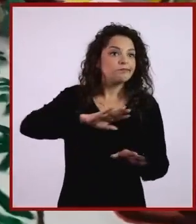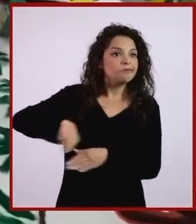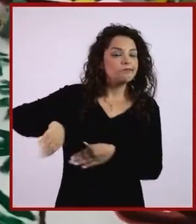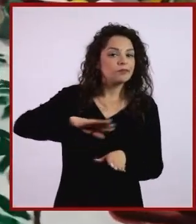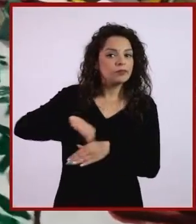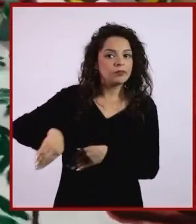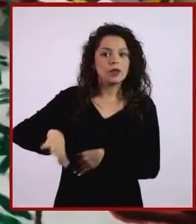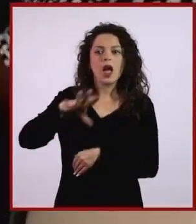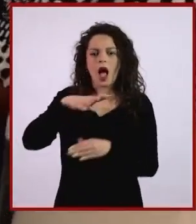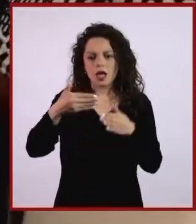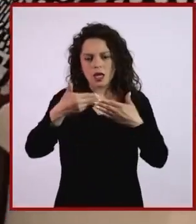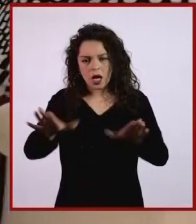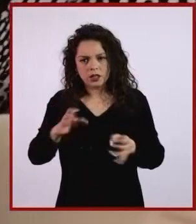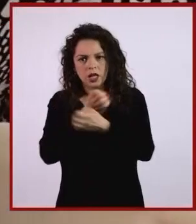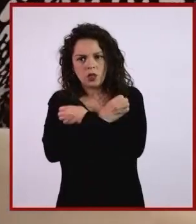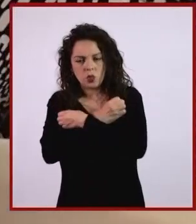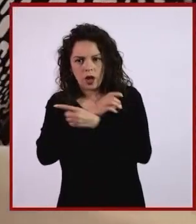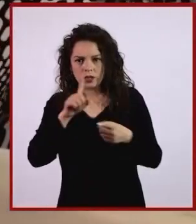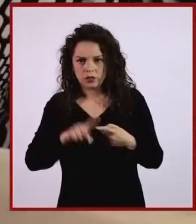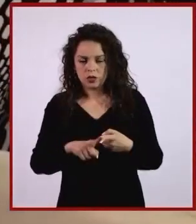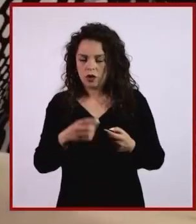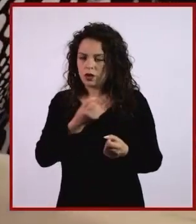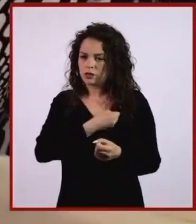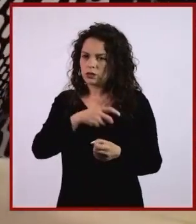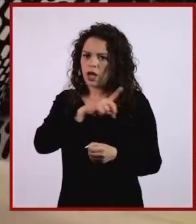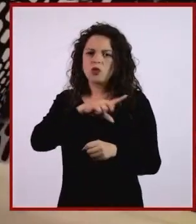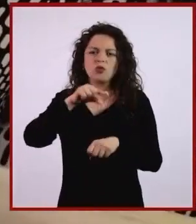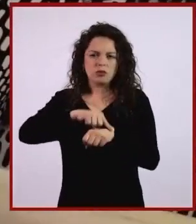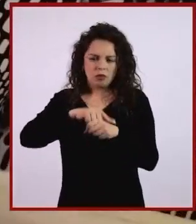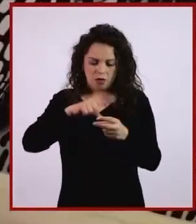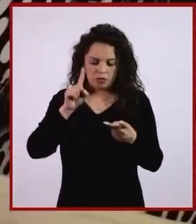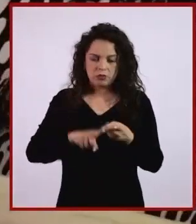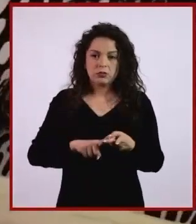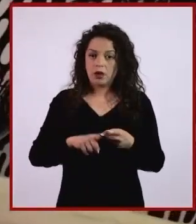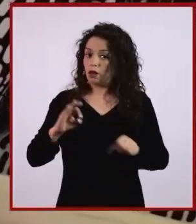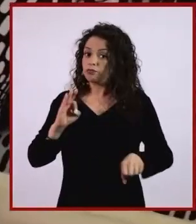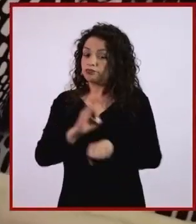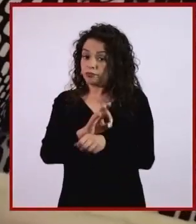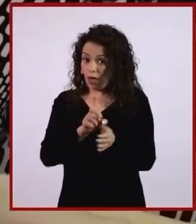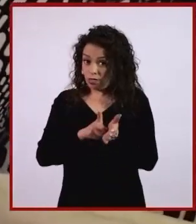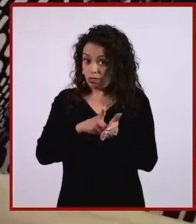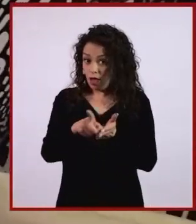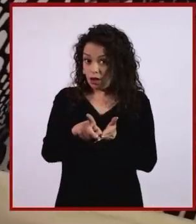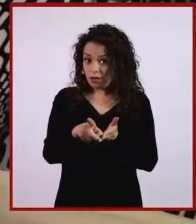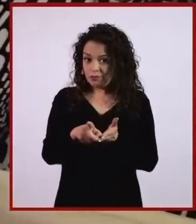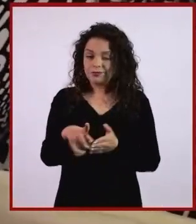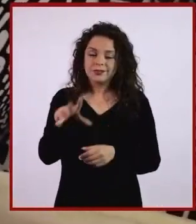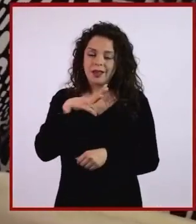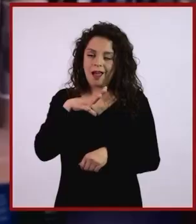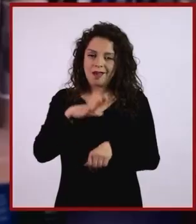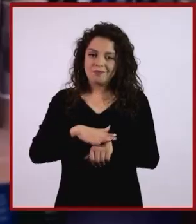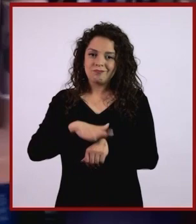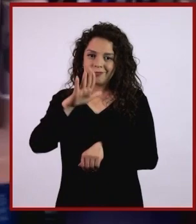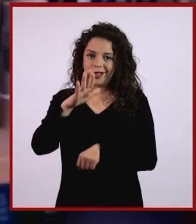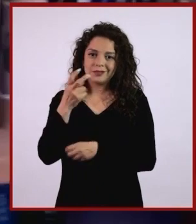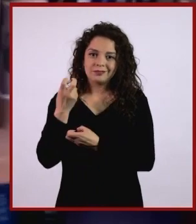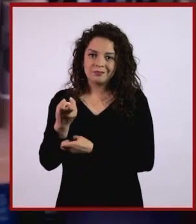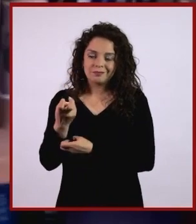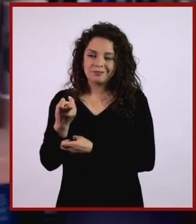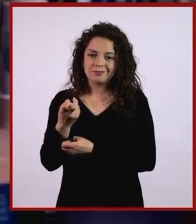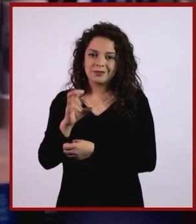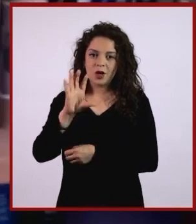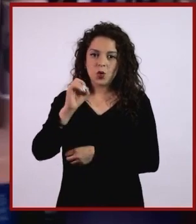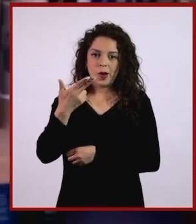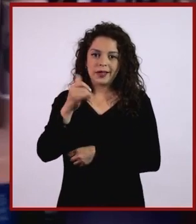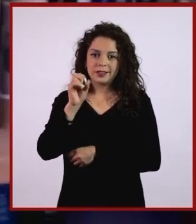excluidas tradicionalmente, tengan acceso a la educación, a la salud, tengan acceso, se protejan sus derechos, pues habrá una mayor cohesión